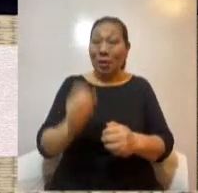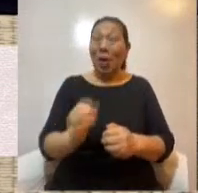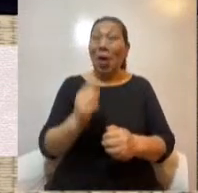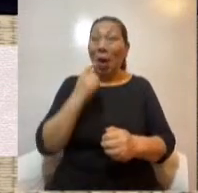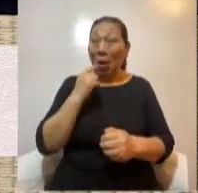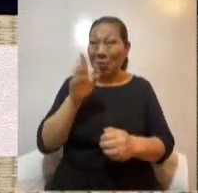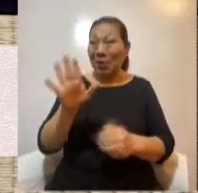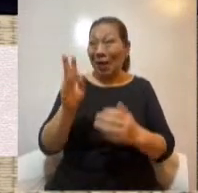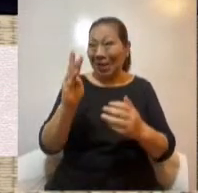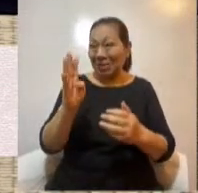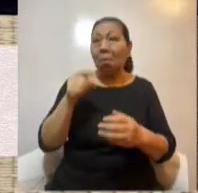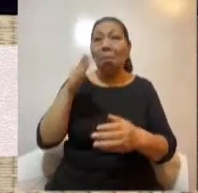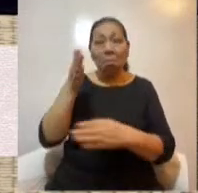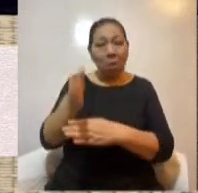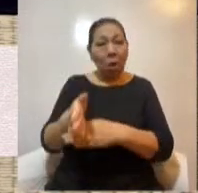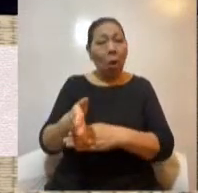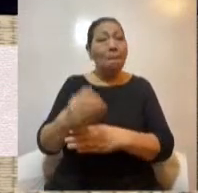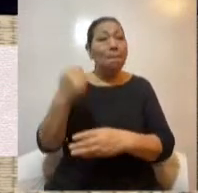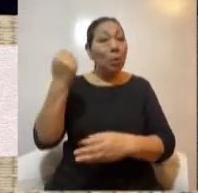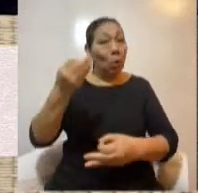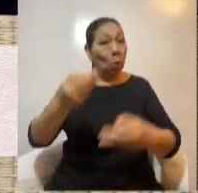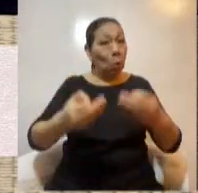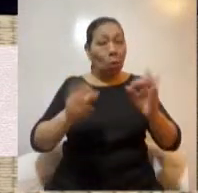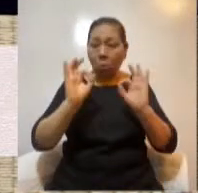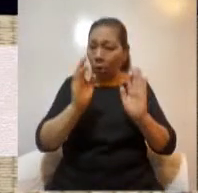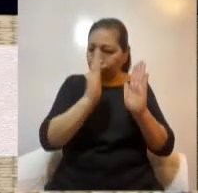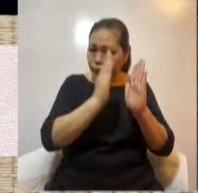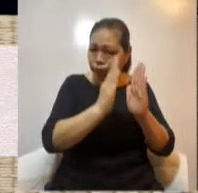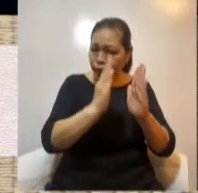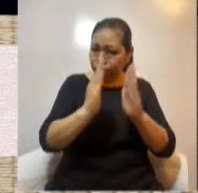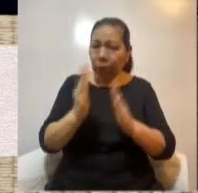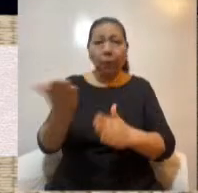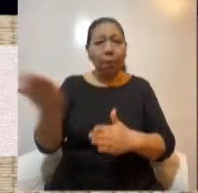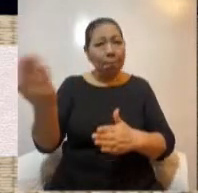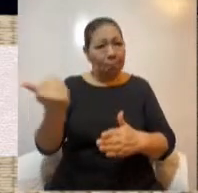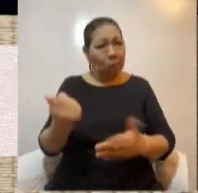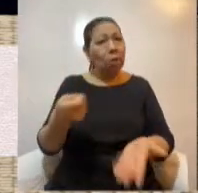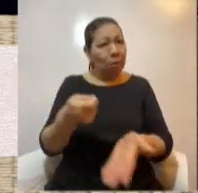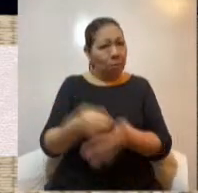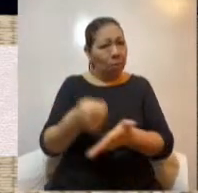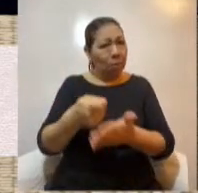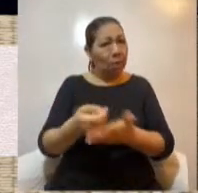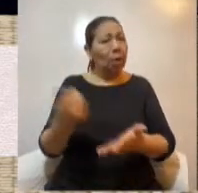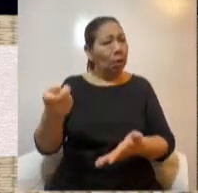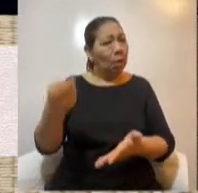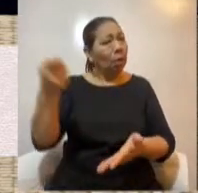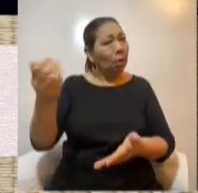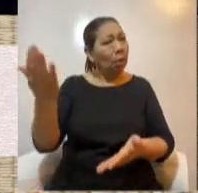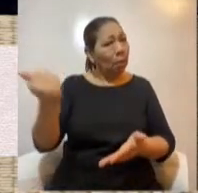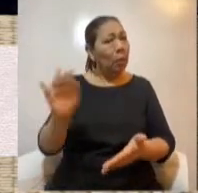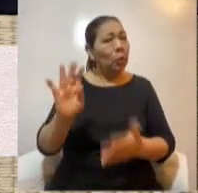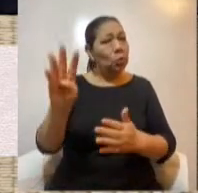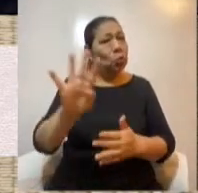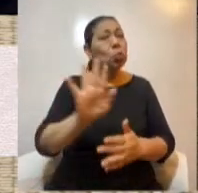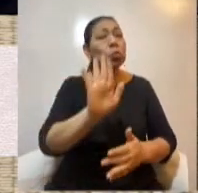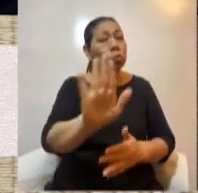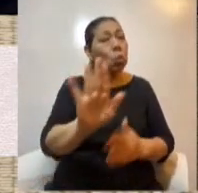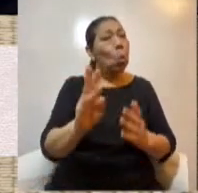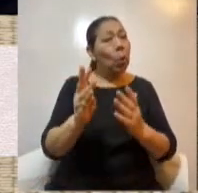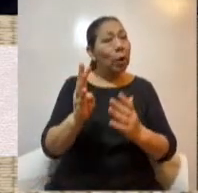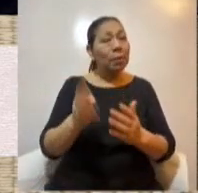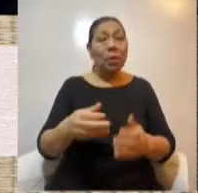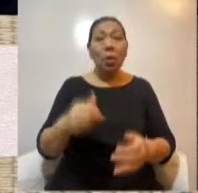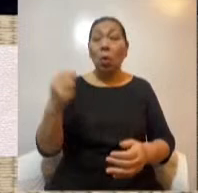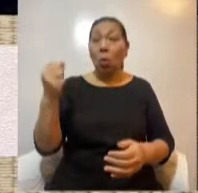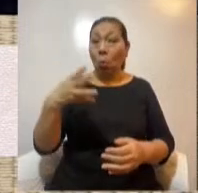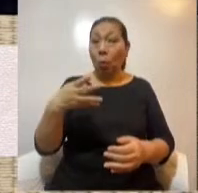demandante, don Marco Antonio, va al Poder Judicial en la vía constitucional a reclamar que se le otorgue este beneficio. En primera instancia,